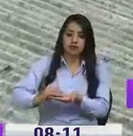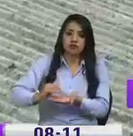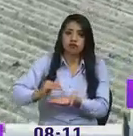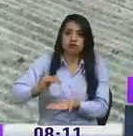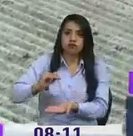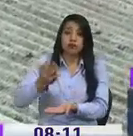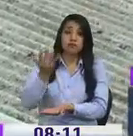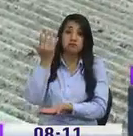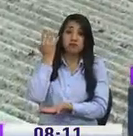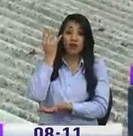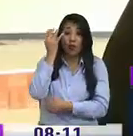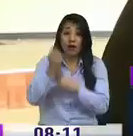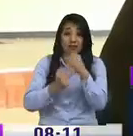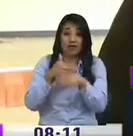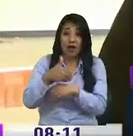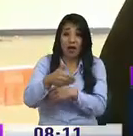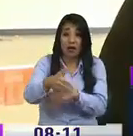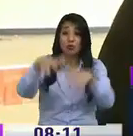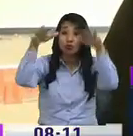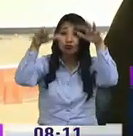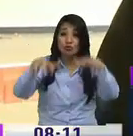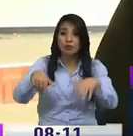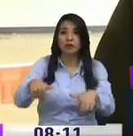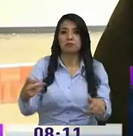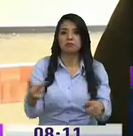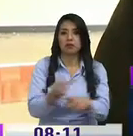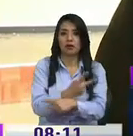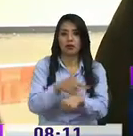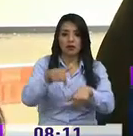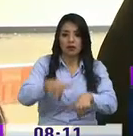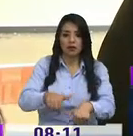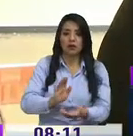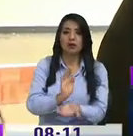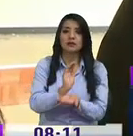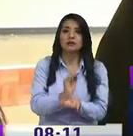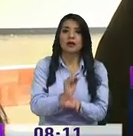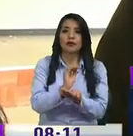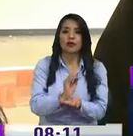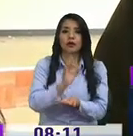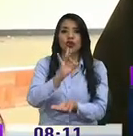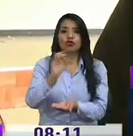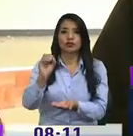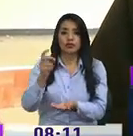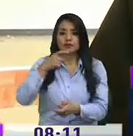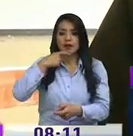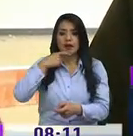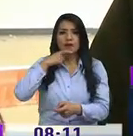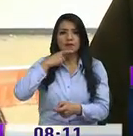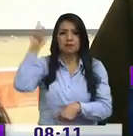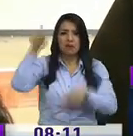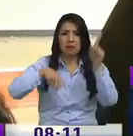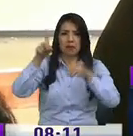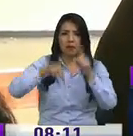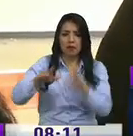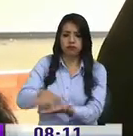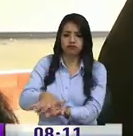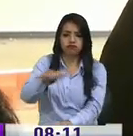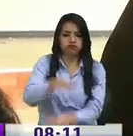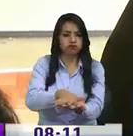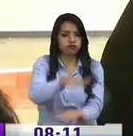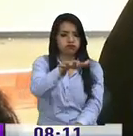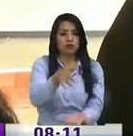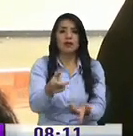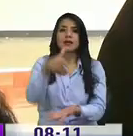4 décadas en la capital. Tuvimos en San Roque 80 centímetros de granizo, eso sí es inédito en la ciudad de Quito, y en el Centro Histórico llegamos hasta